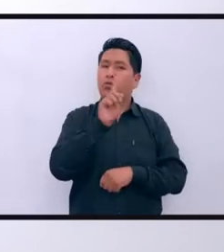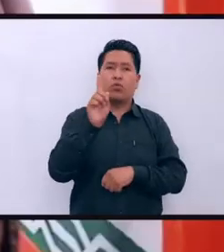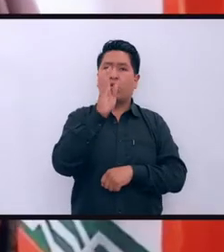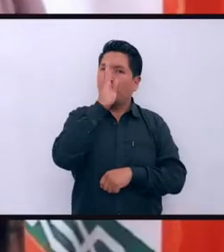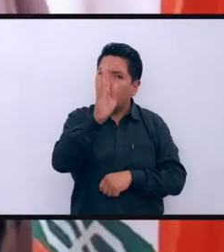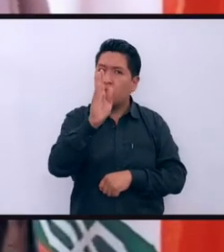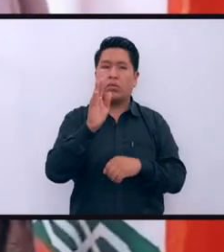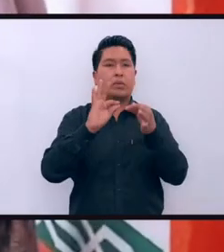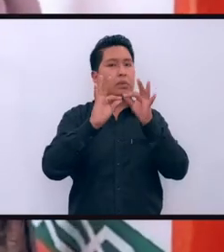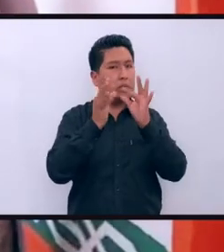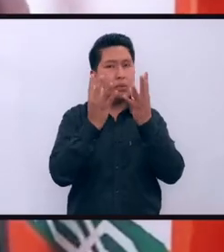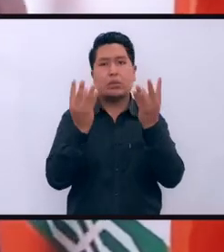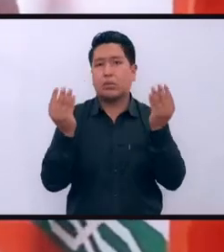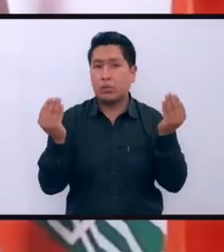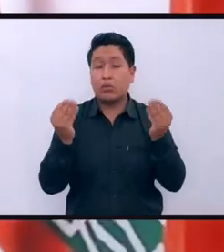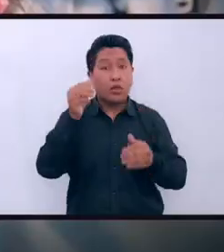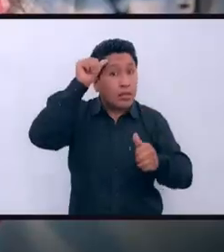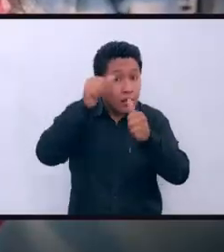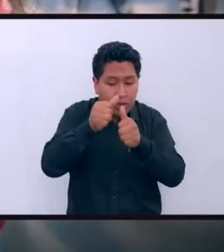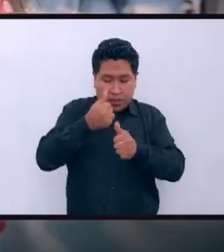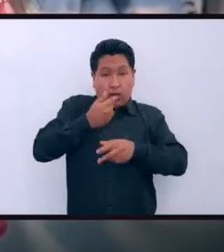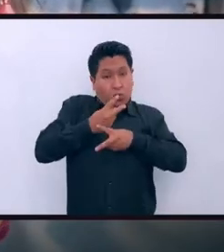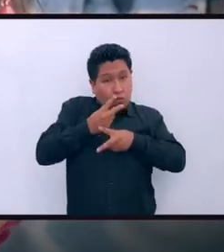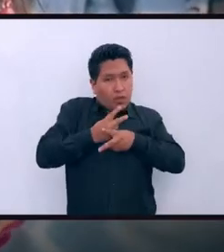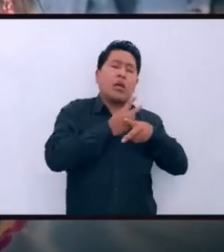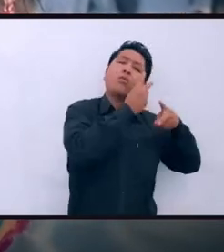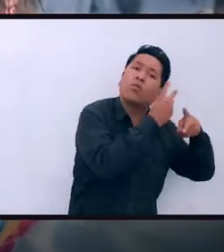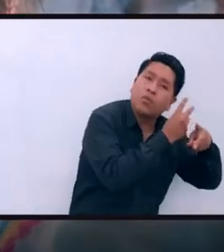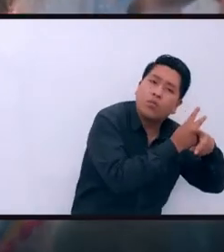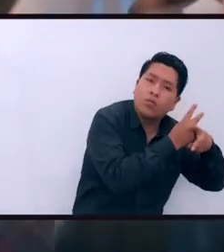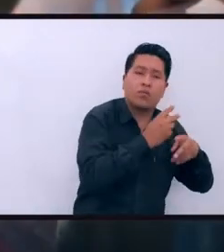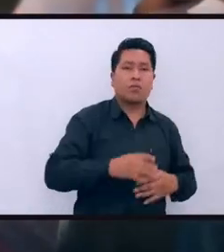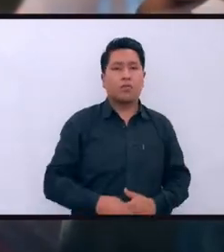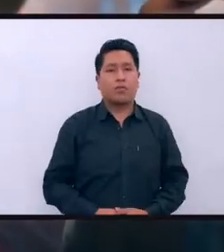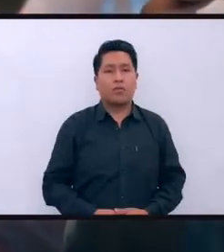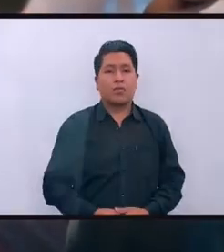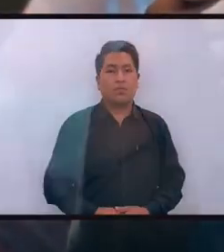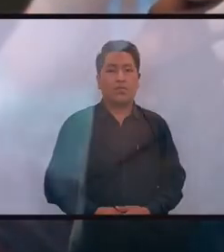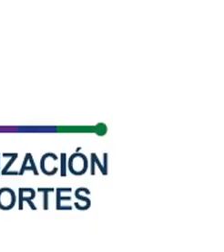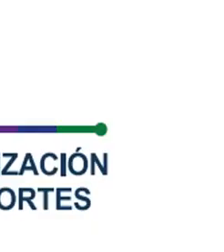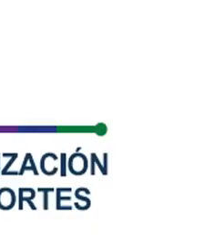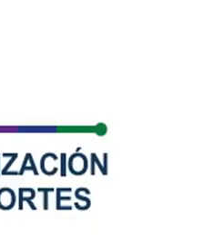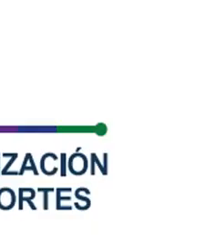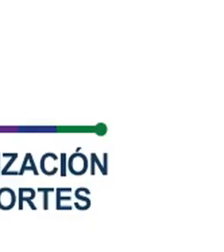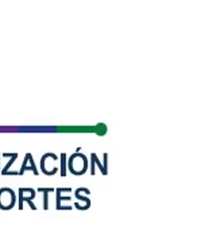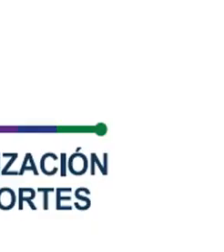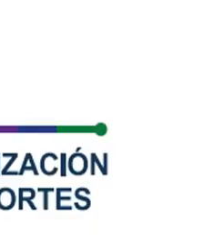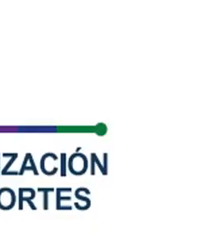recomendación, es la única solución. Y recuerda, cuidándote, cuidas de ellos.